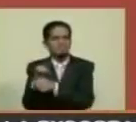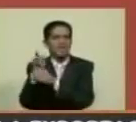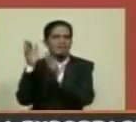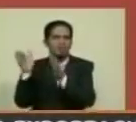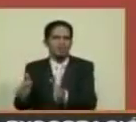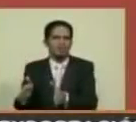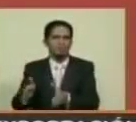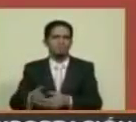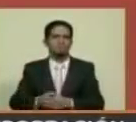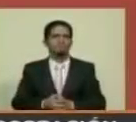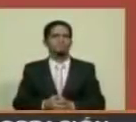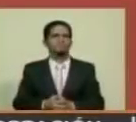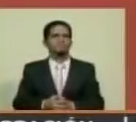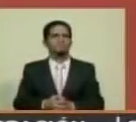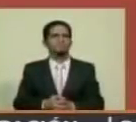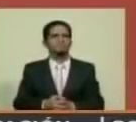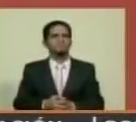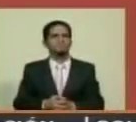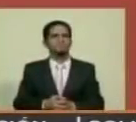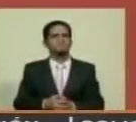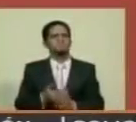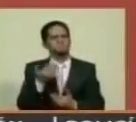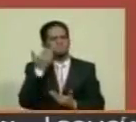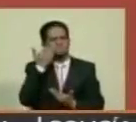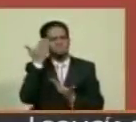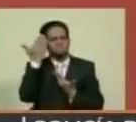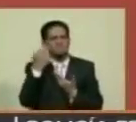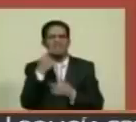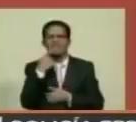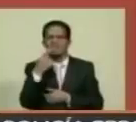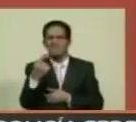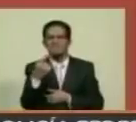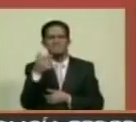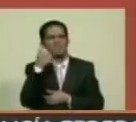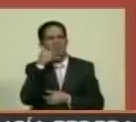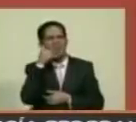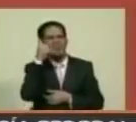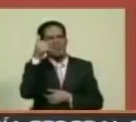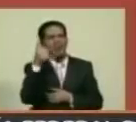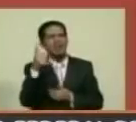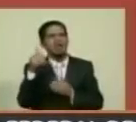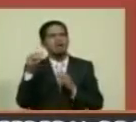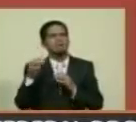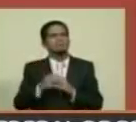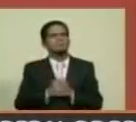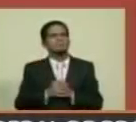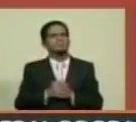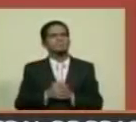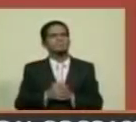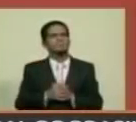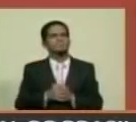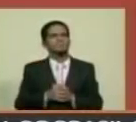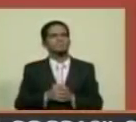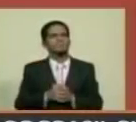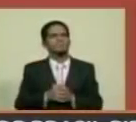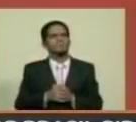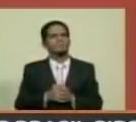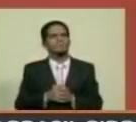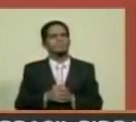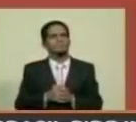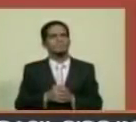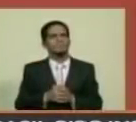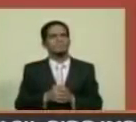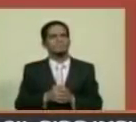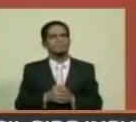las traidores. Vamos a ver lo que este traidor le decía a Gerson Rojas Rojas, otra vez funcionario de inteligencia de